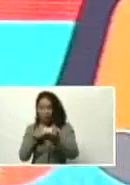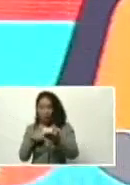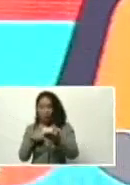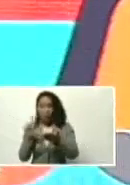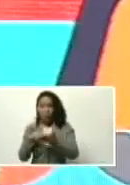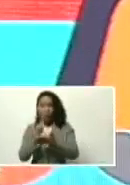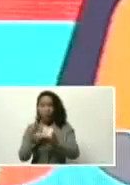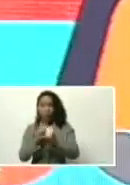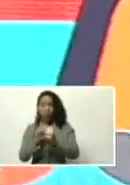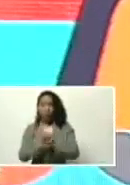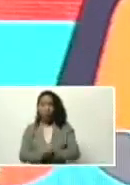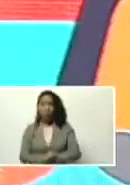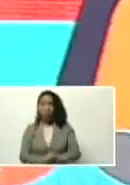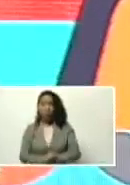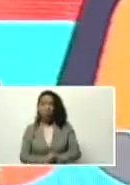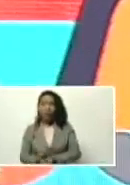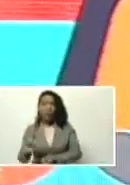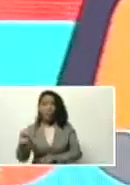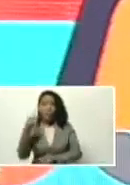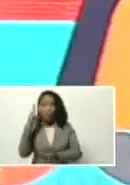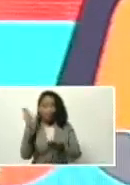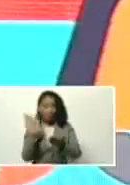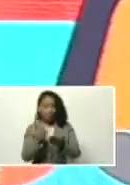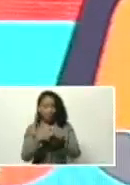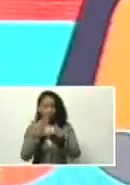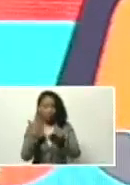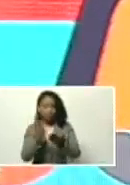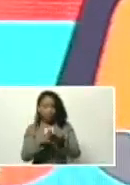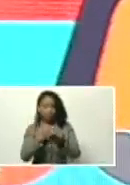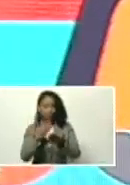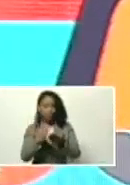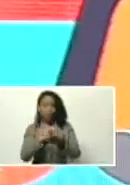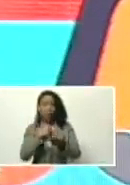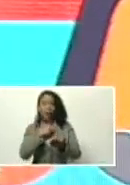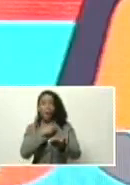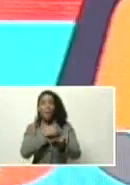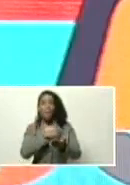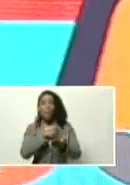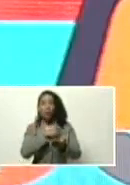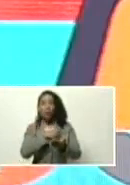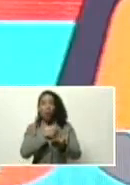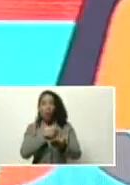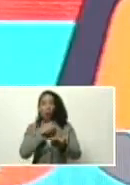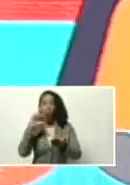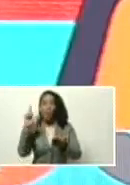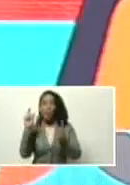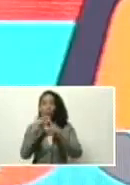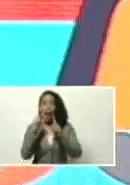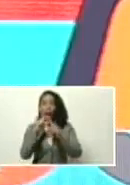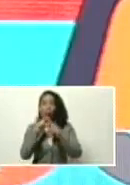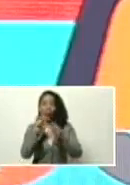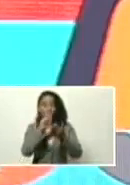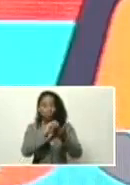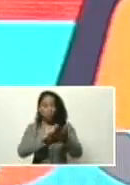en las primeras páginas de dedicatoria del libro, él cita